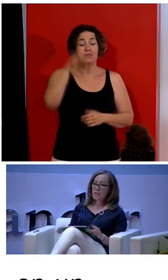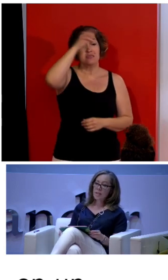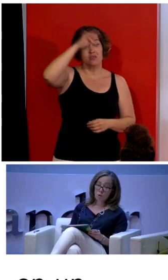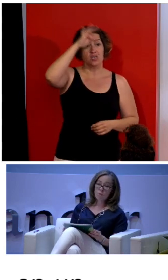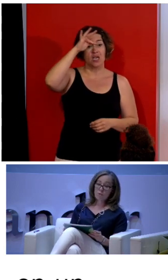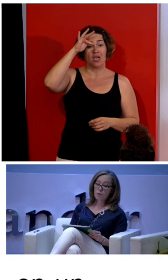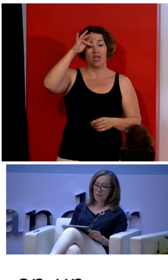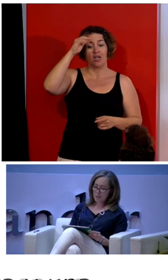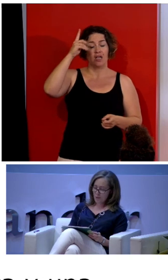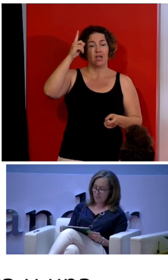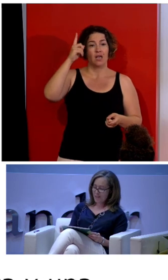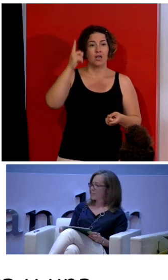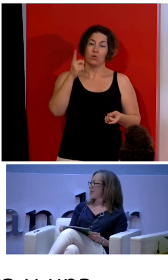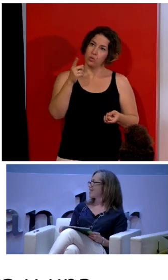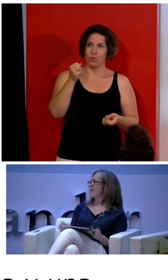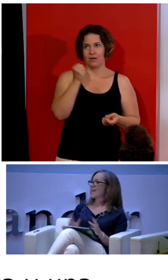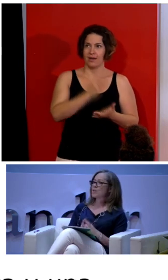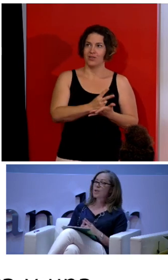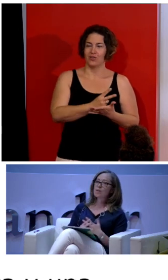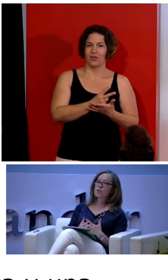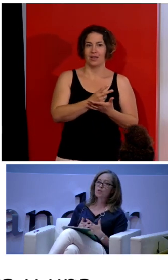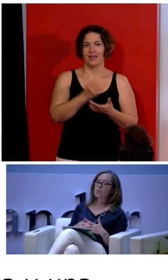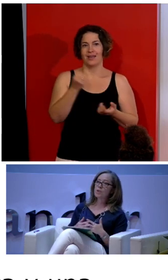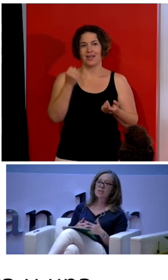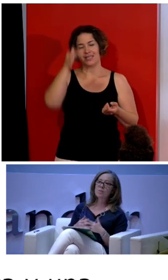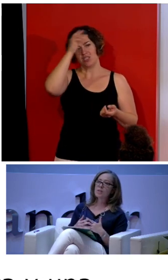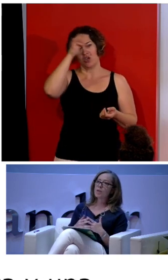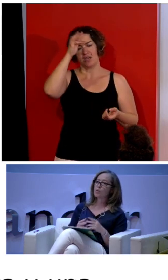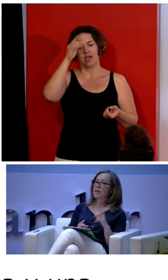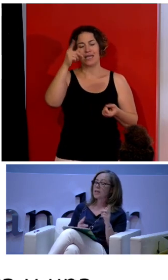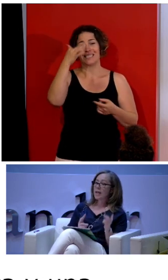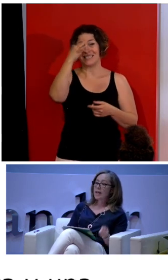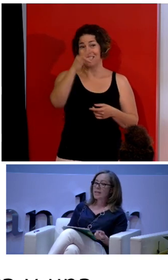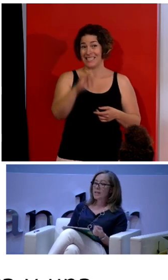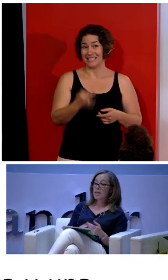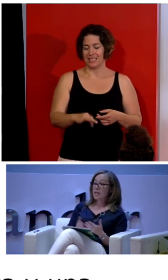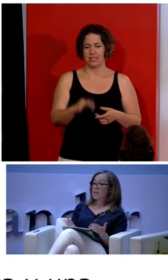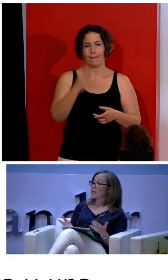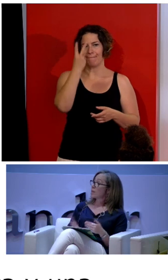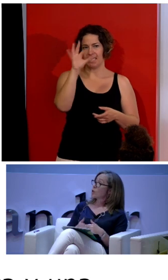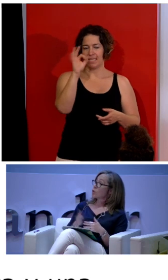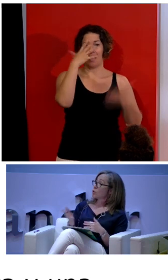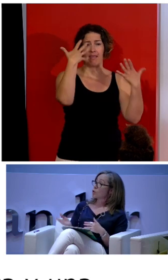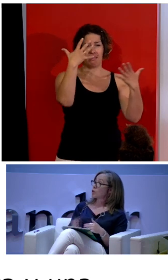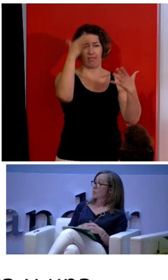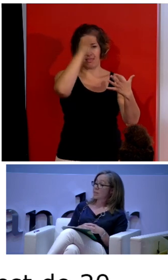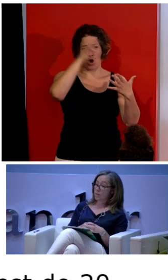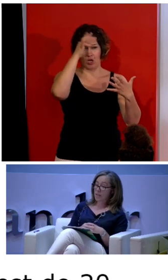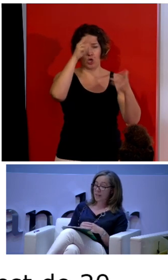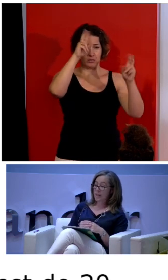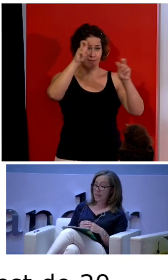teórica, que fue un reto, la parte práctica. La teórica consistió en un test de 20 preguntas, 10 de carácter teórico con los